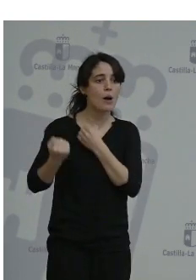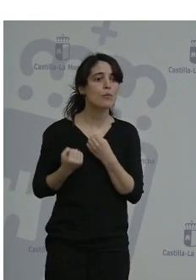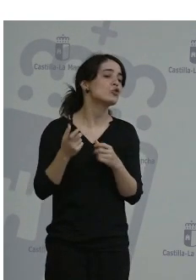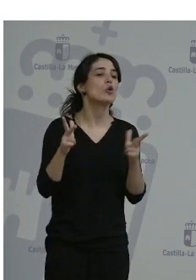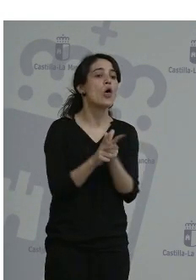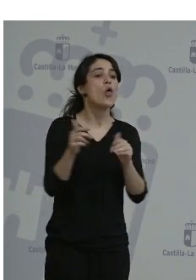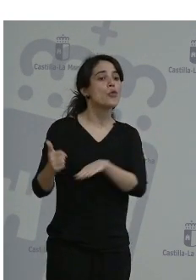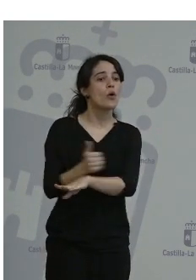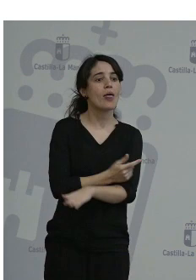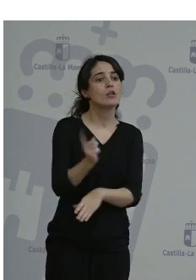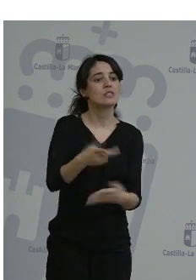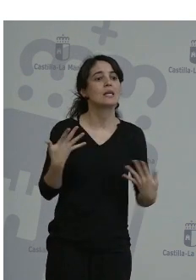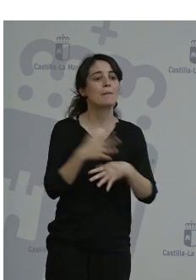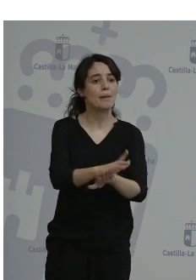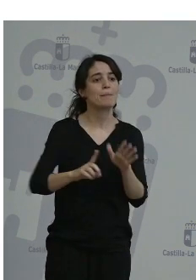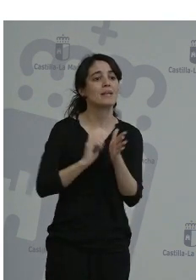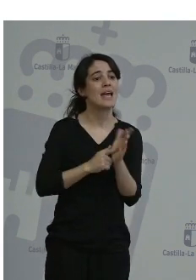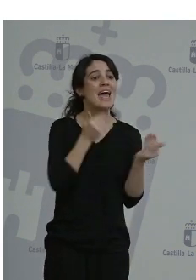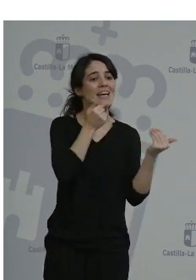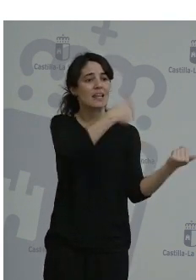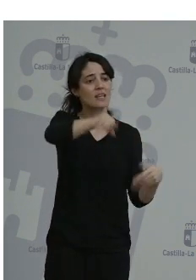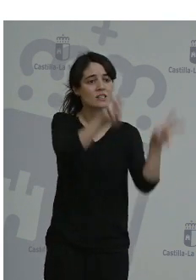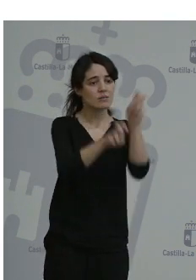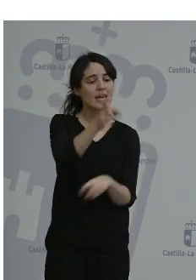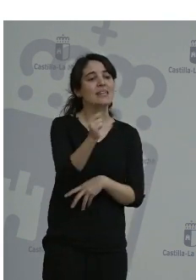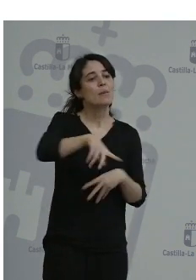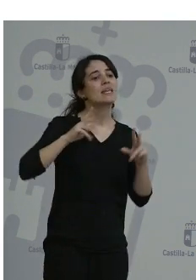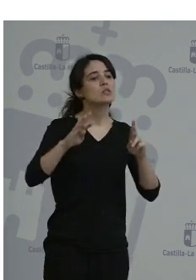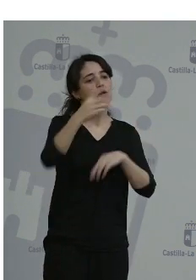Muchas gracias por venir y que este seminario sea muy positivo para todos.